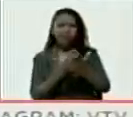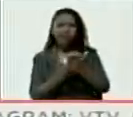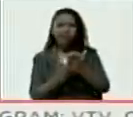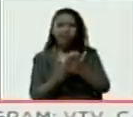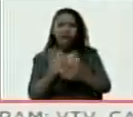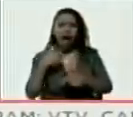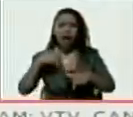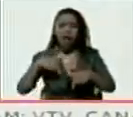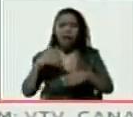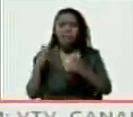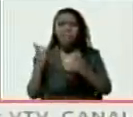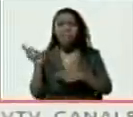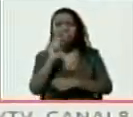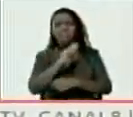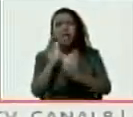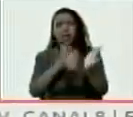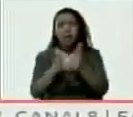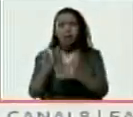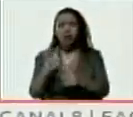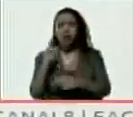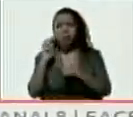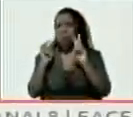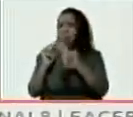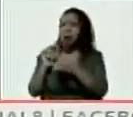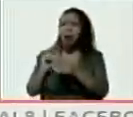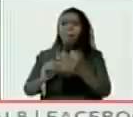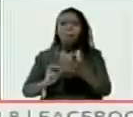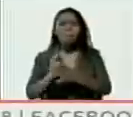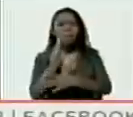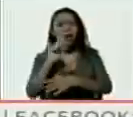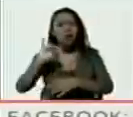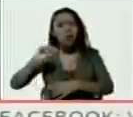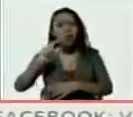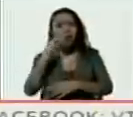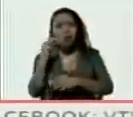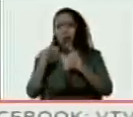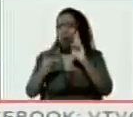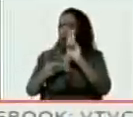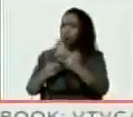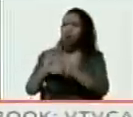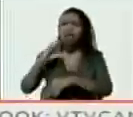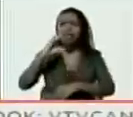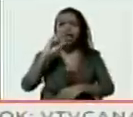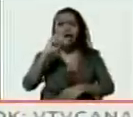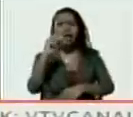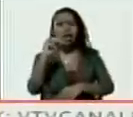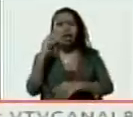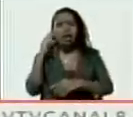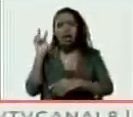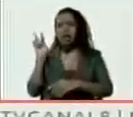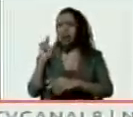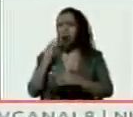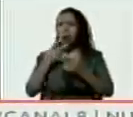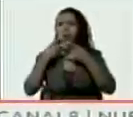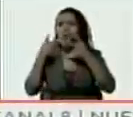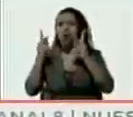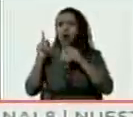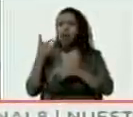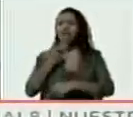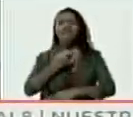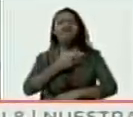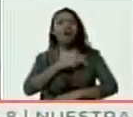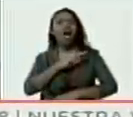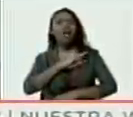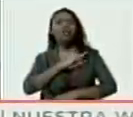mes de marzo, ya veremos que en mayo, junio, de Washington Post, CNN, de New York Times, van a publicar, era falso,